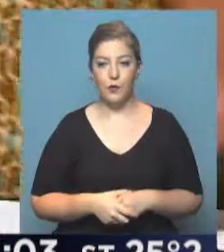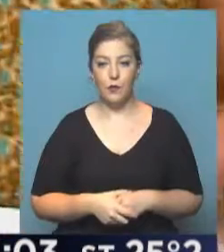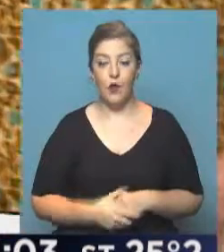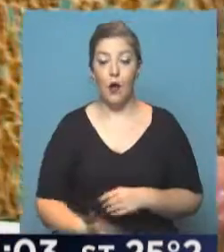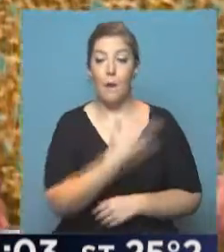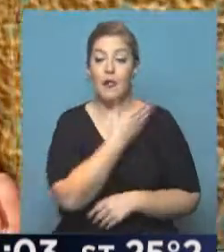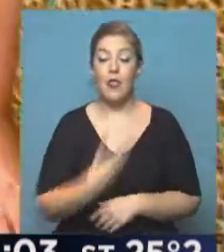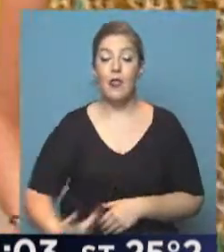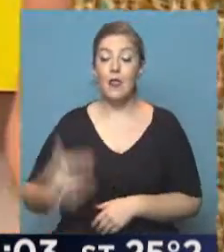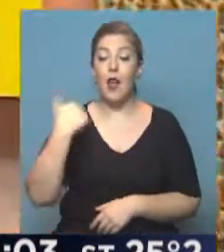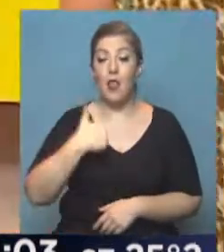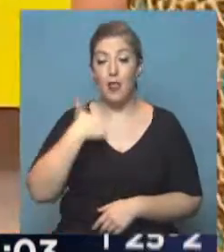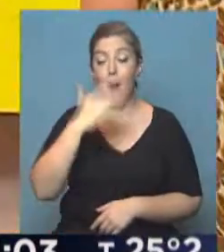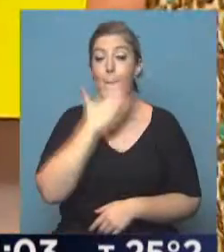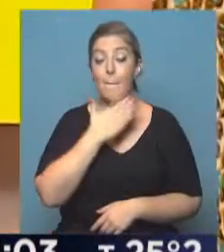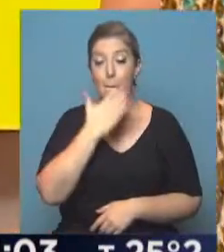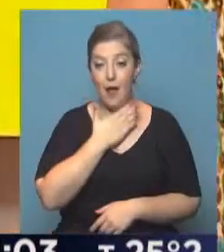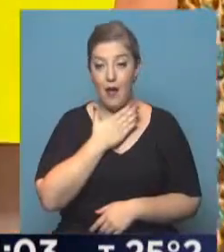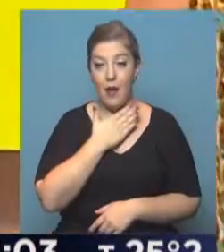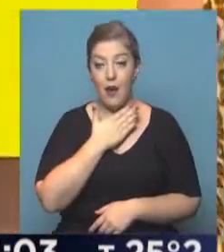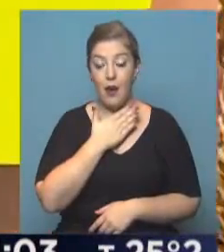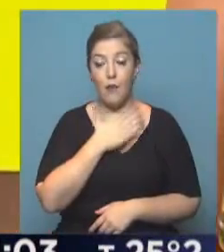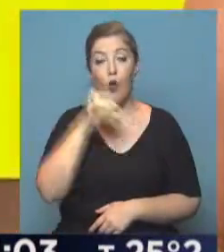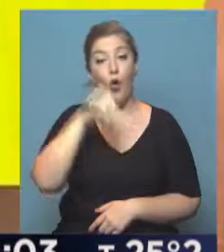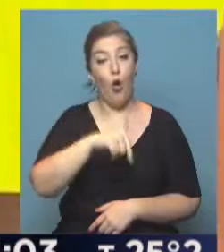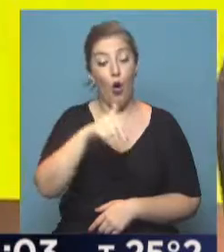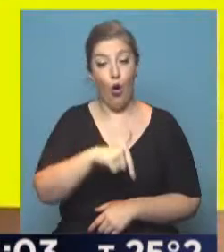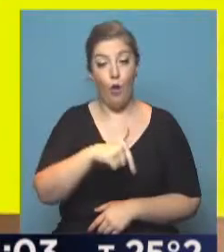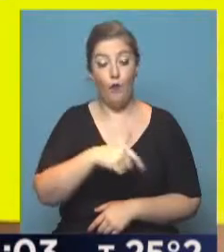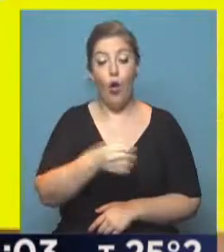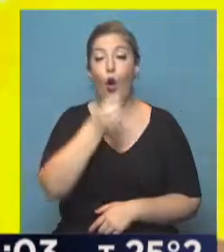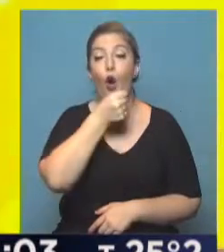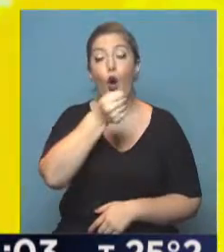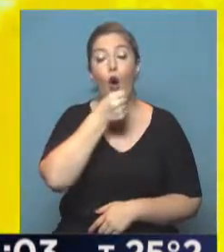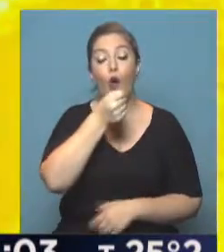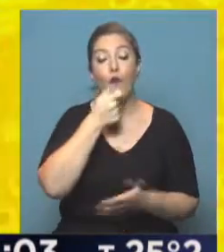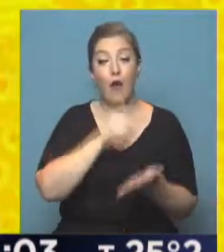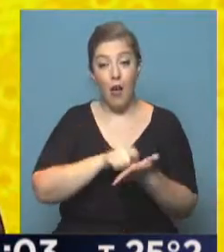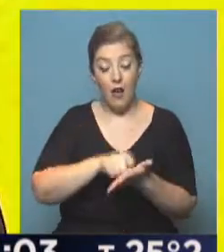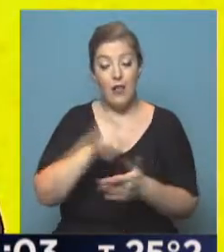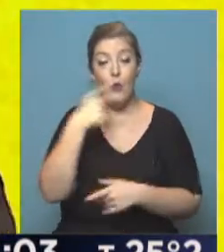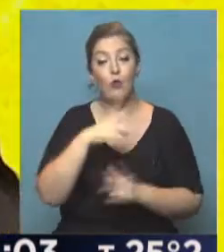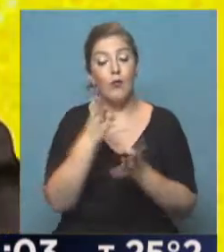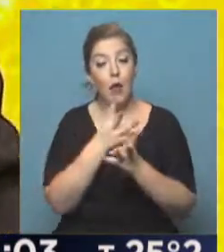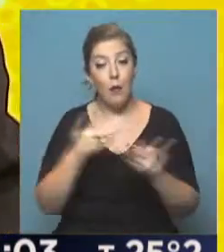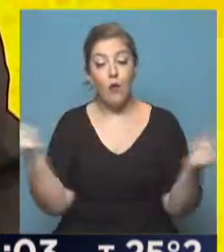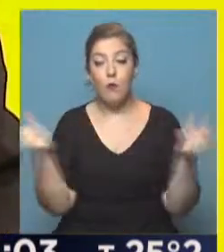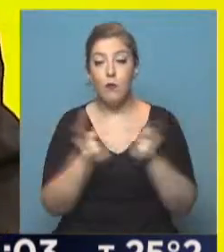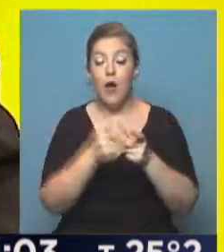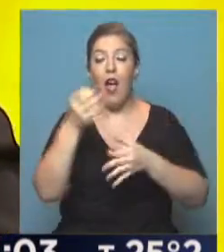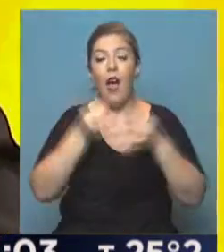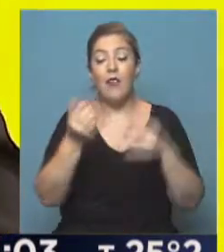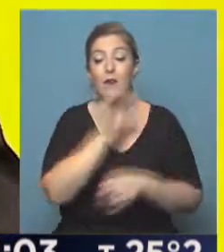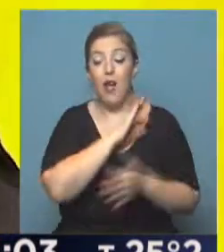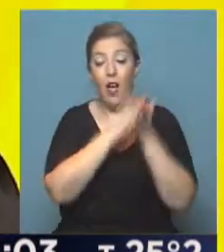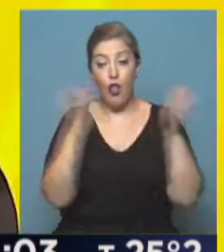El presidente de la República, Mauricio Macri, ofreció hoy una conferencia de prensa al término del encuentro de análisis de gestión